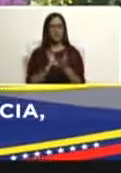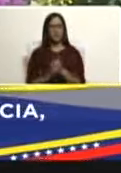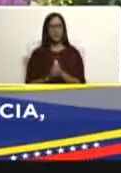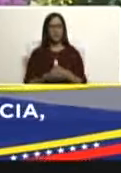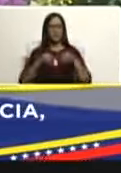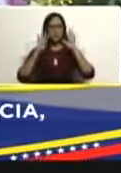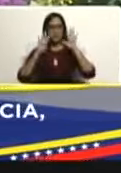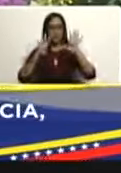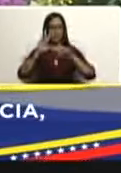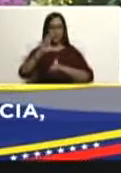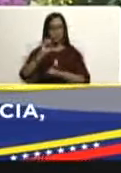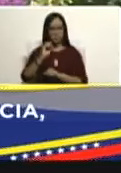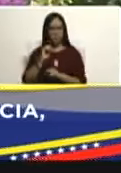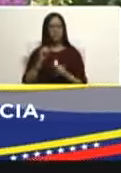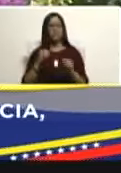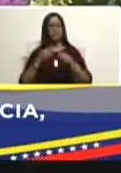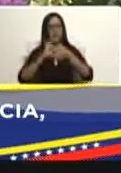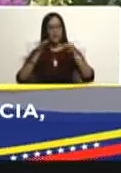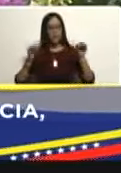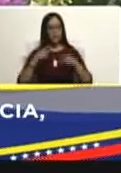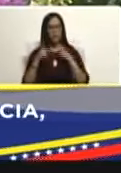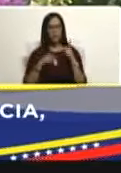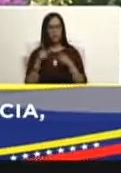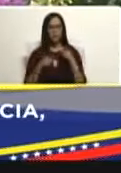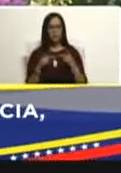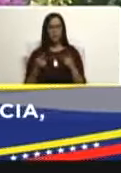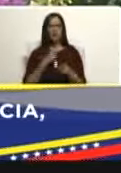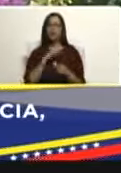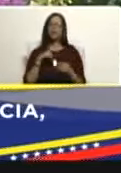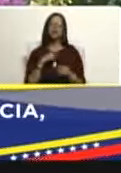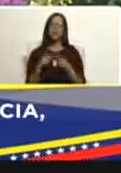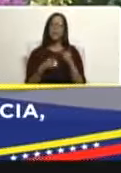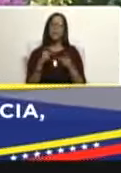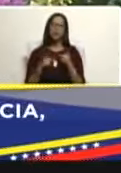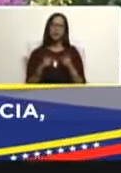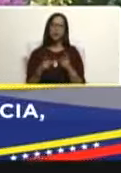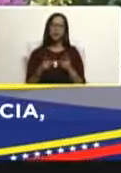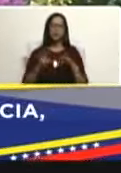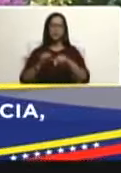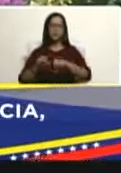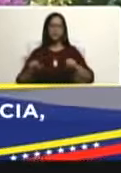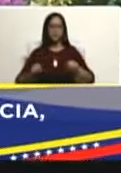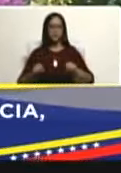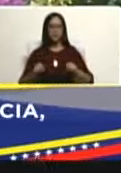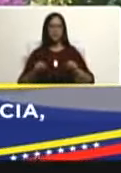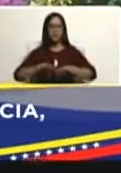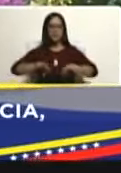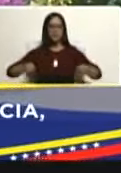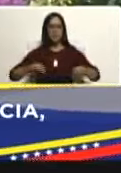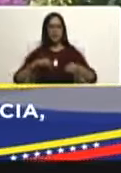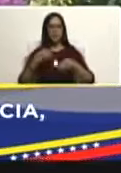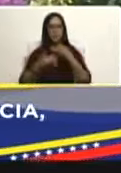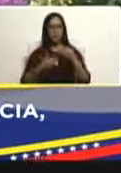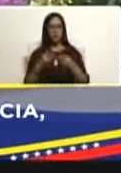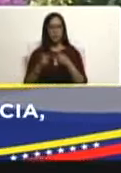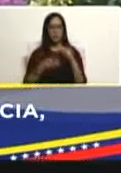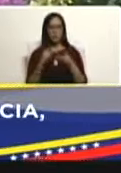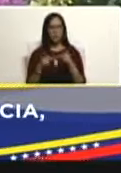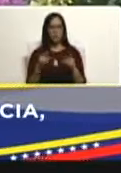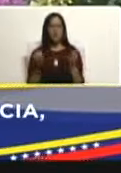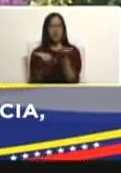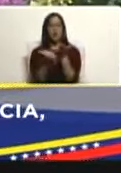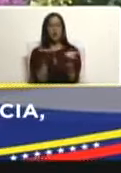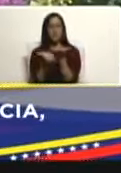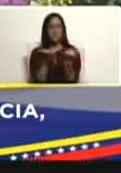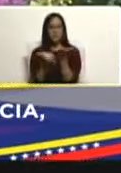cadena productiva en el que no tenemos nosotros la autonomía de la producción y el abastecimiento, se paran los procesos productivos. Los servicios,